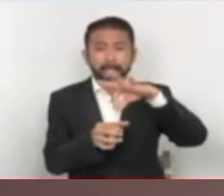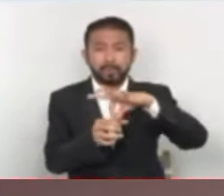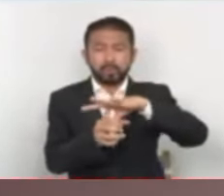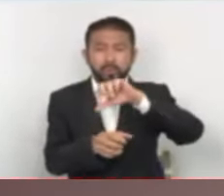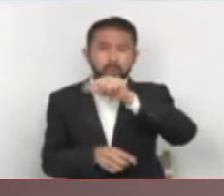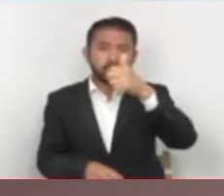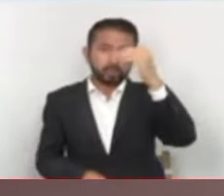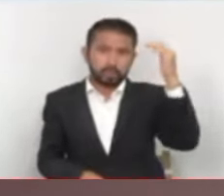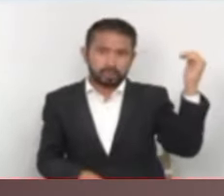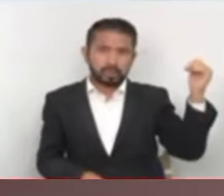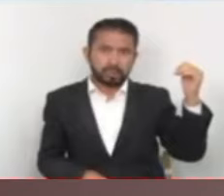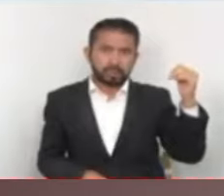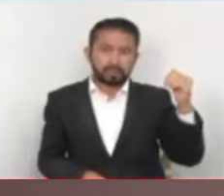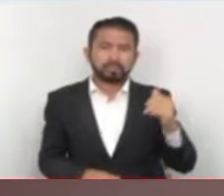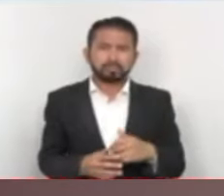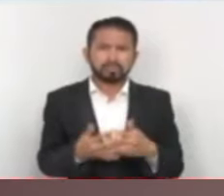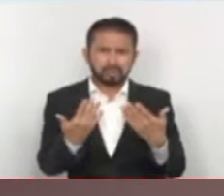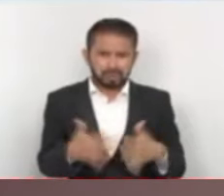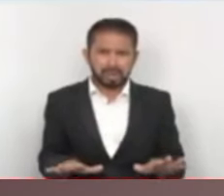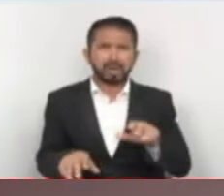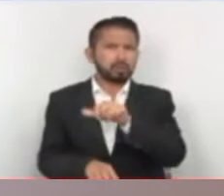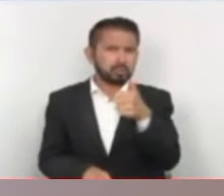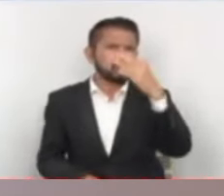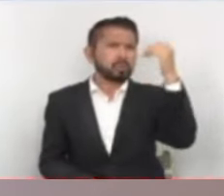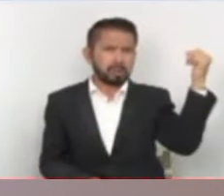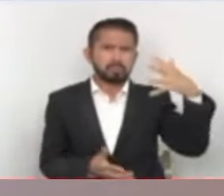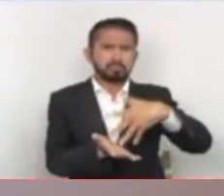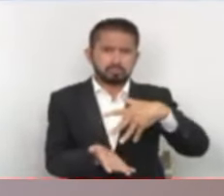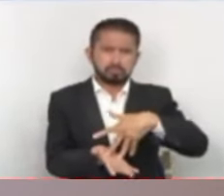extranjero. Hay otros países donde tienen una población